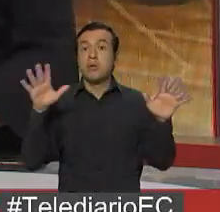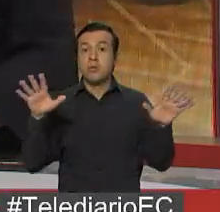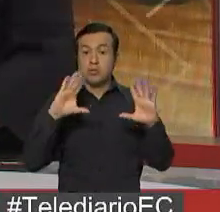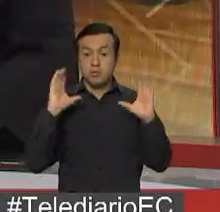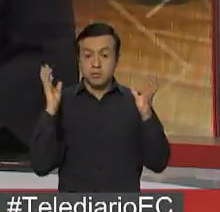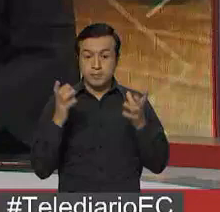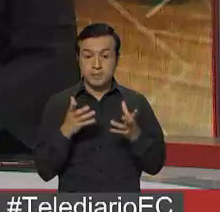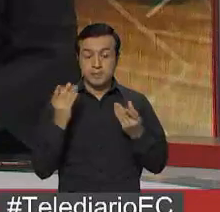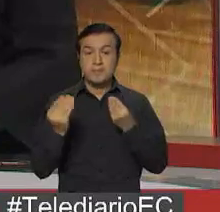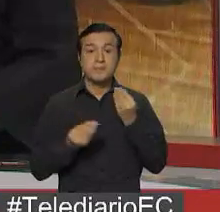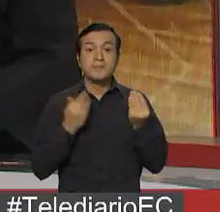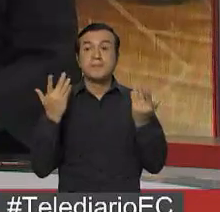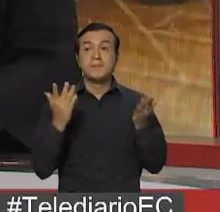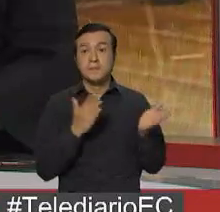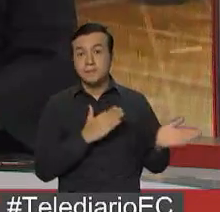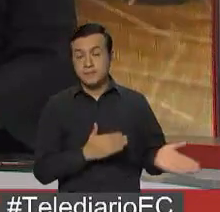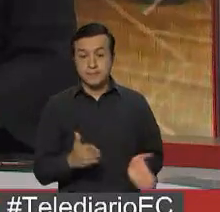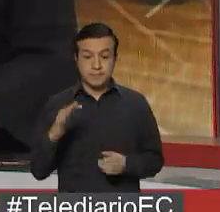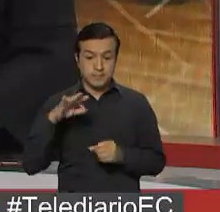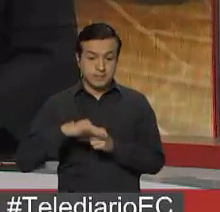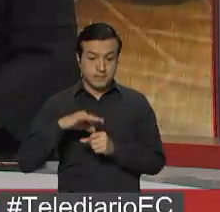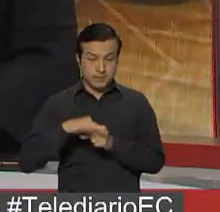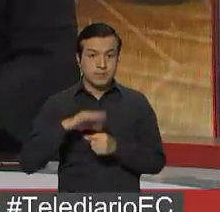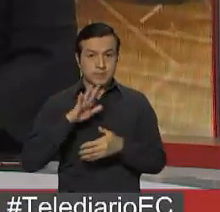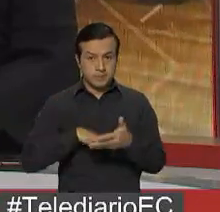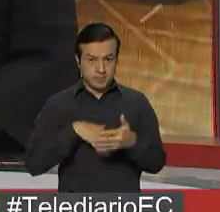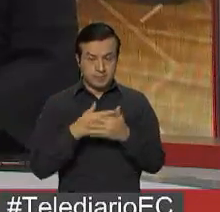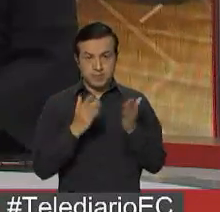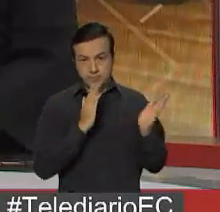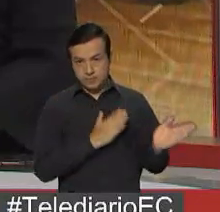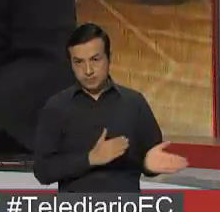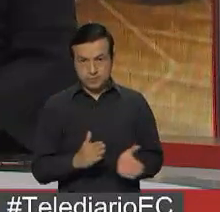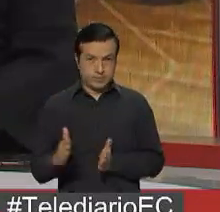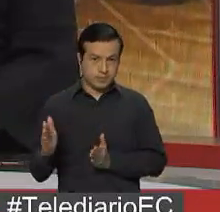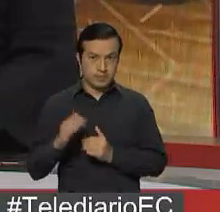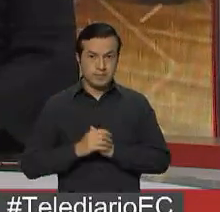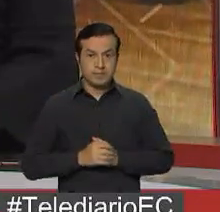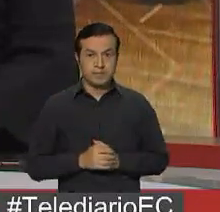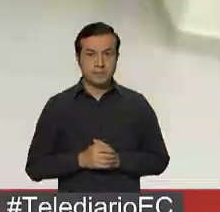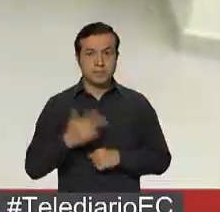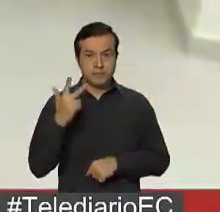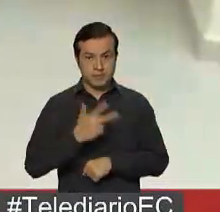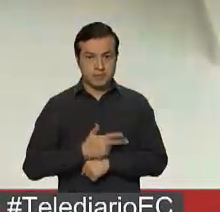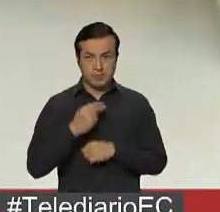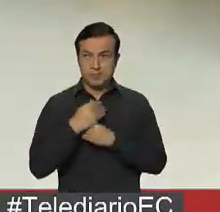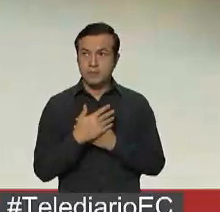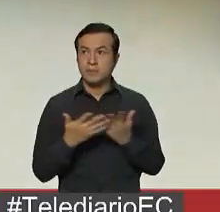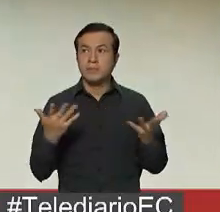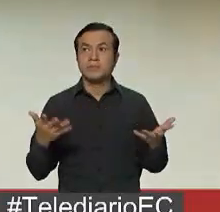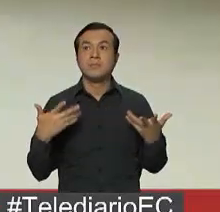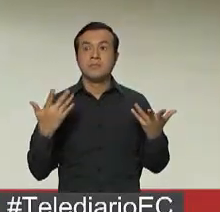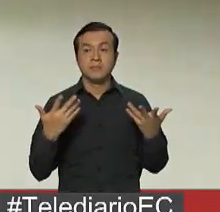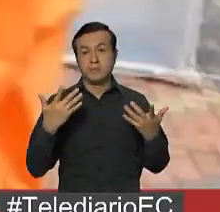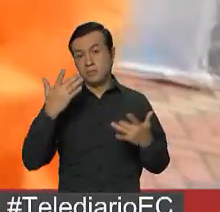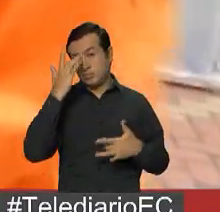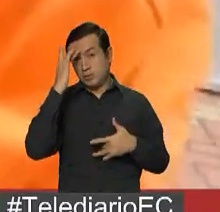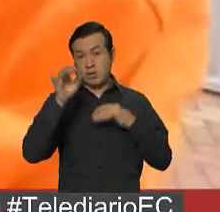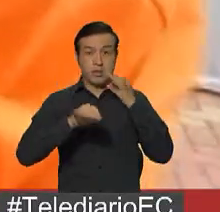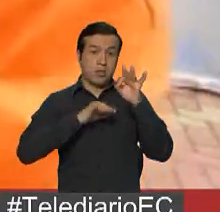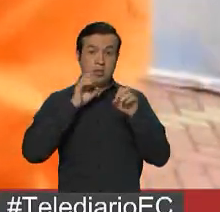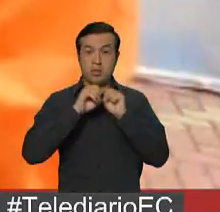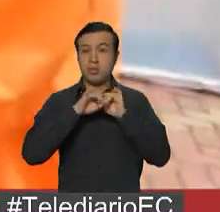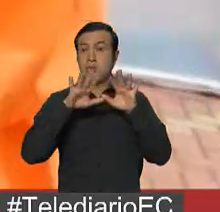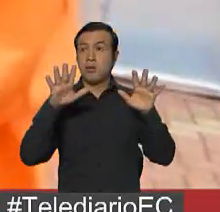organismo electoral prevé efectuar los comicios de manera segmentada en tres días en medio de la propagación del cob y